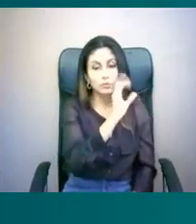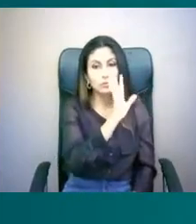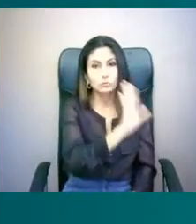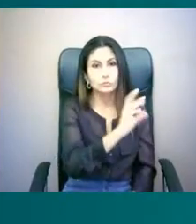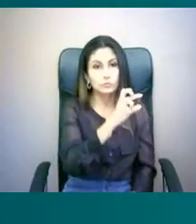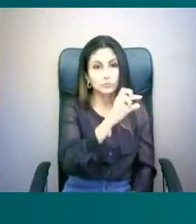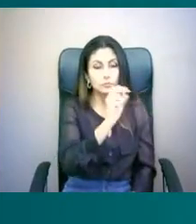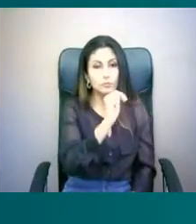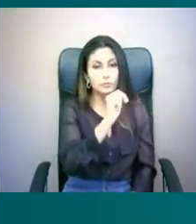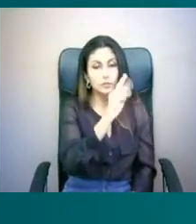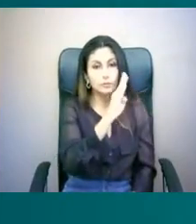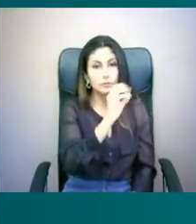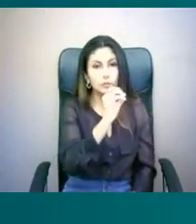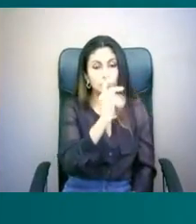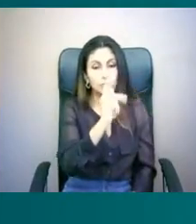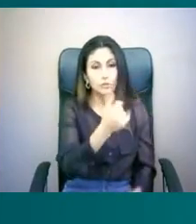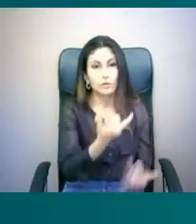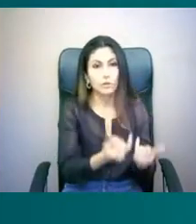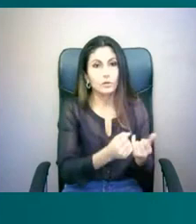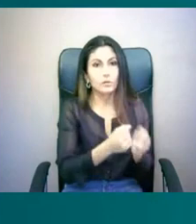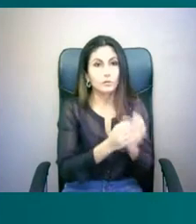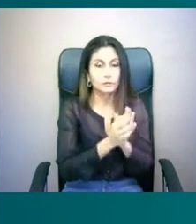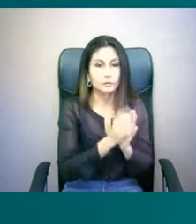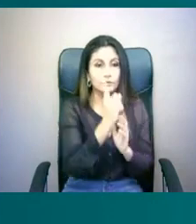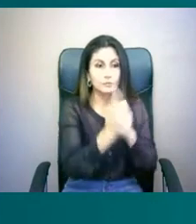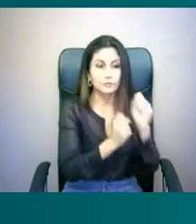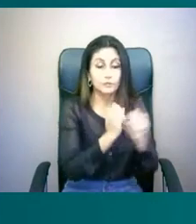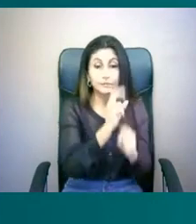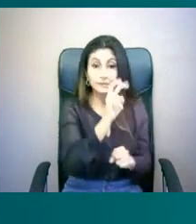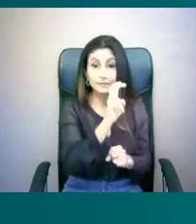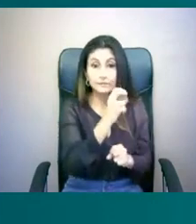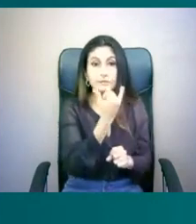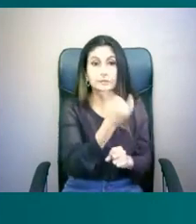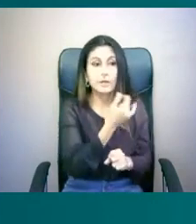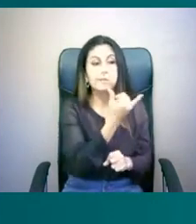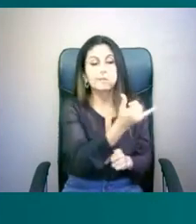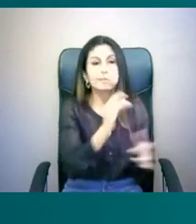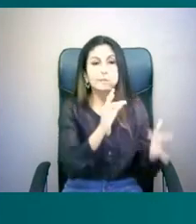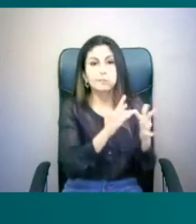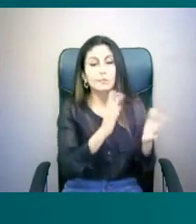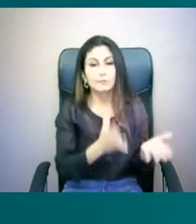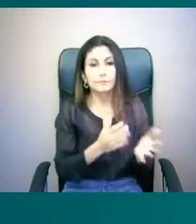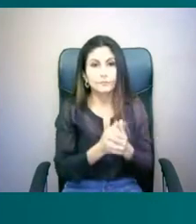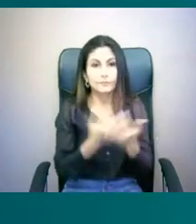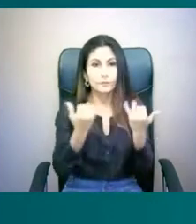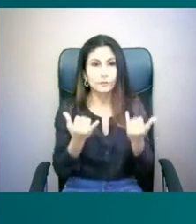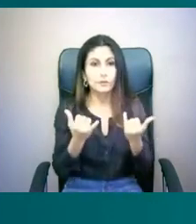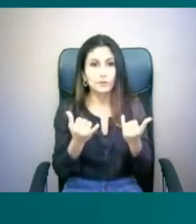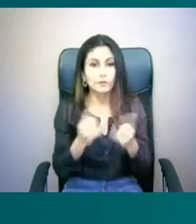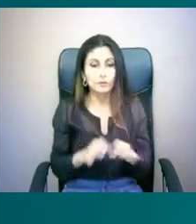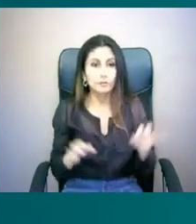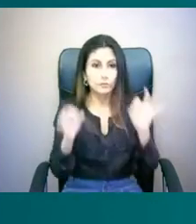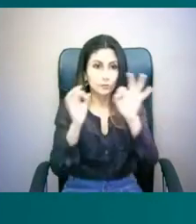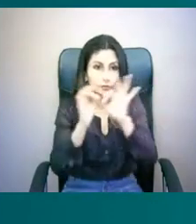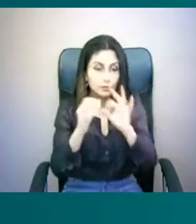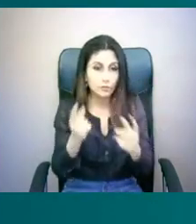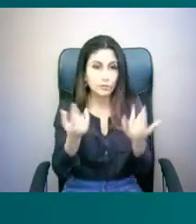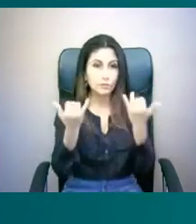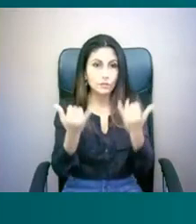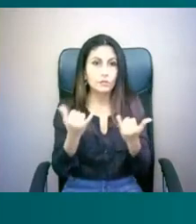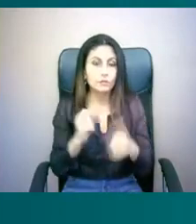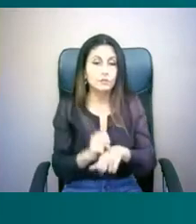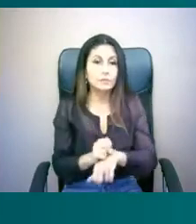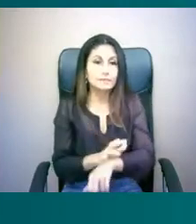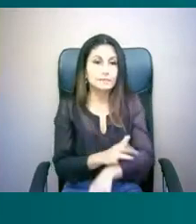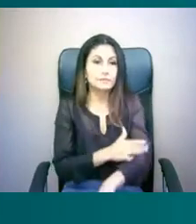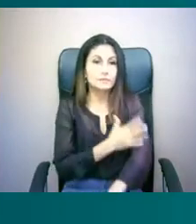del PMBOK que actualmente está vigente. ¿Listo? Perfecto. Pero entonces aquí viene una parte bien importante y aquí pues una sensibilización